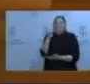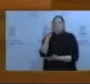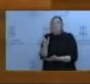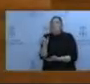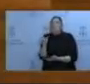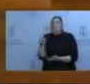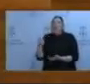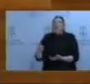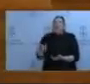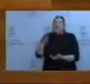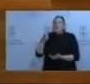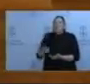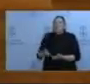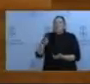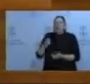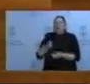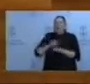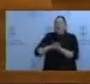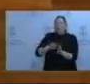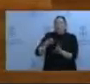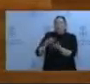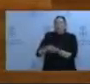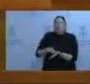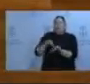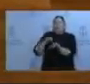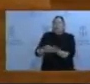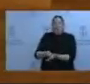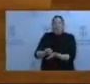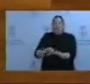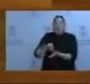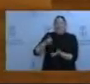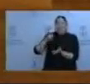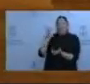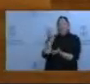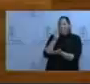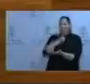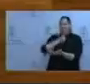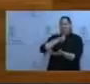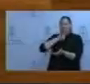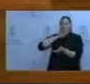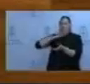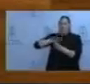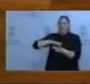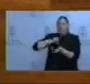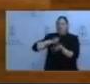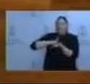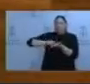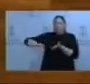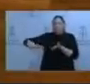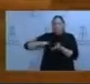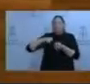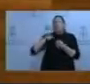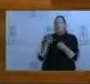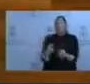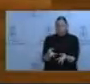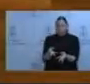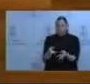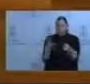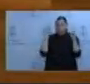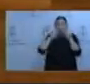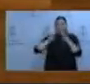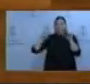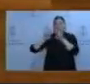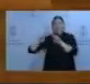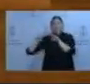amortización y lo que queda, la deuda que queda pendiente de amortizar, ¿no? Yo creo que en muchas entidades